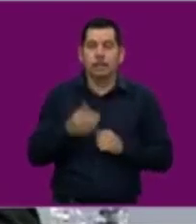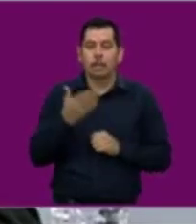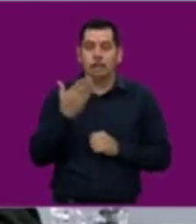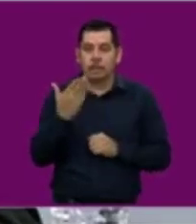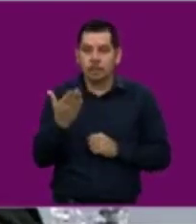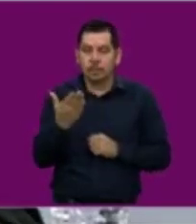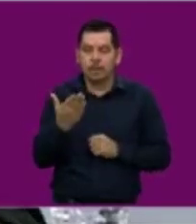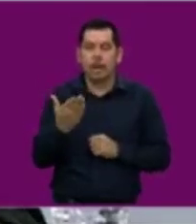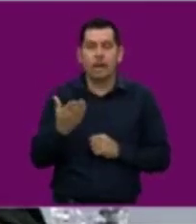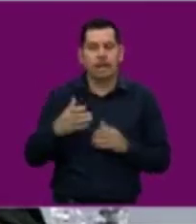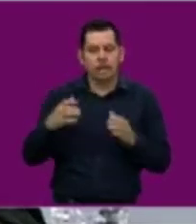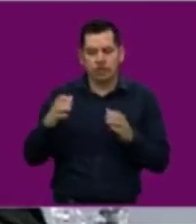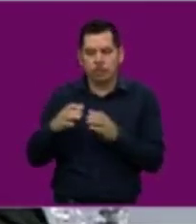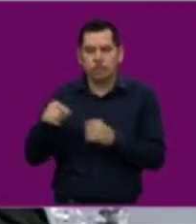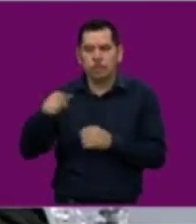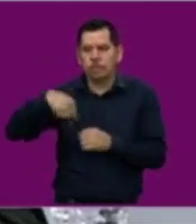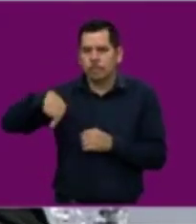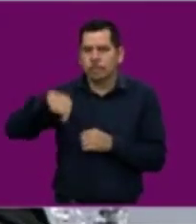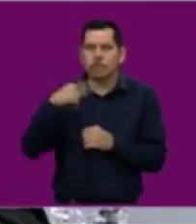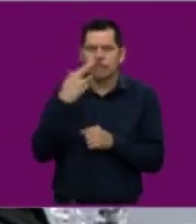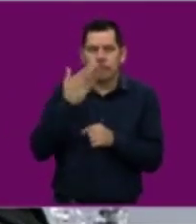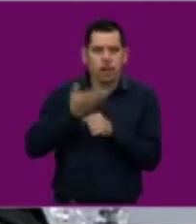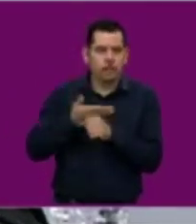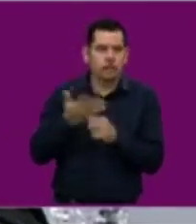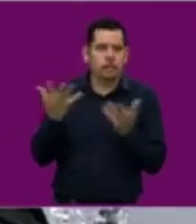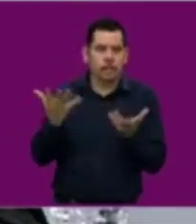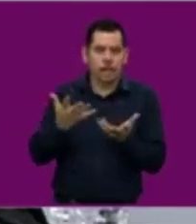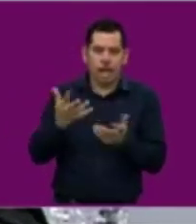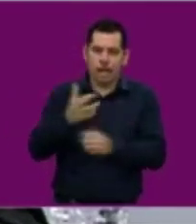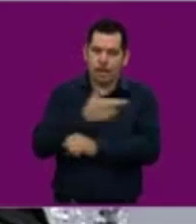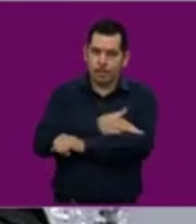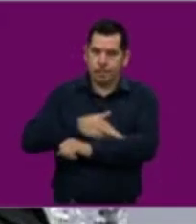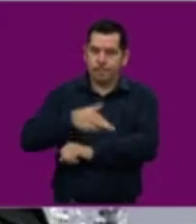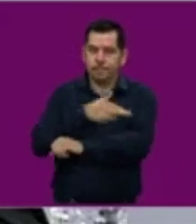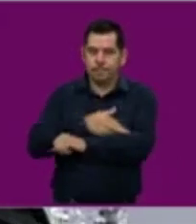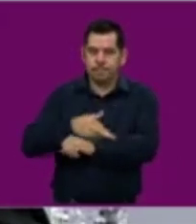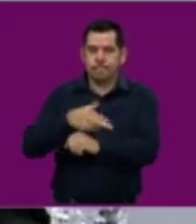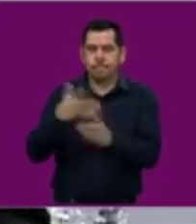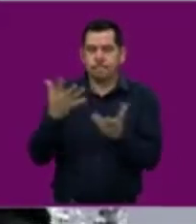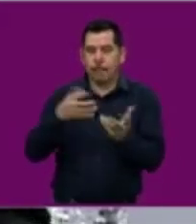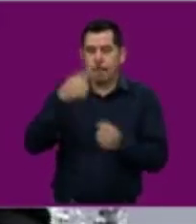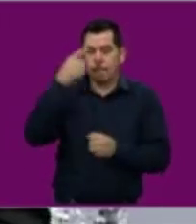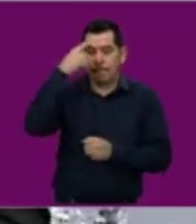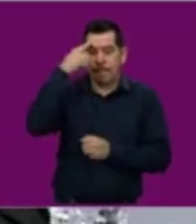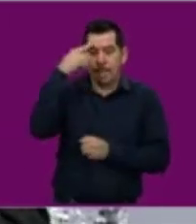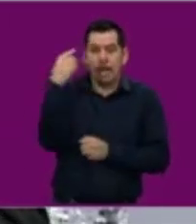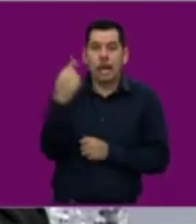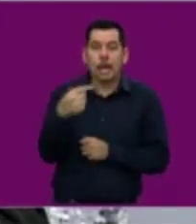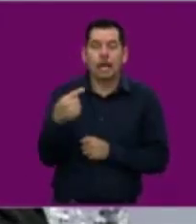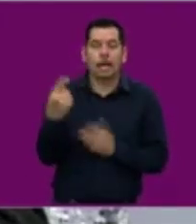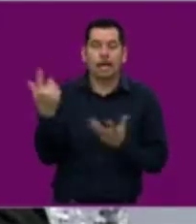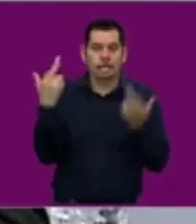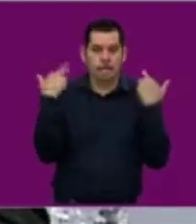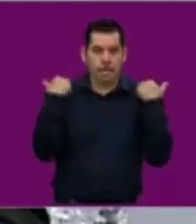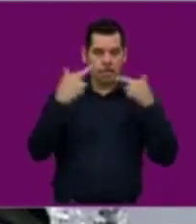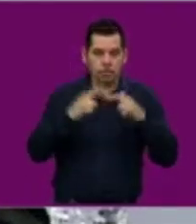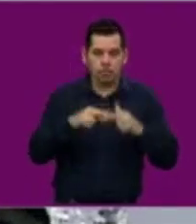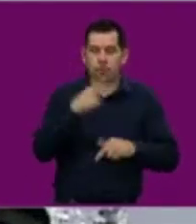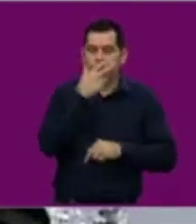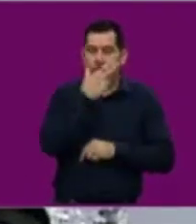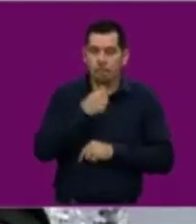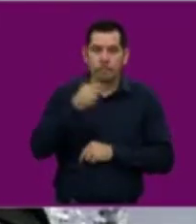las áreas correspondientes las acciones pertinentes para garantizar a los maestros